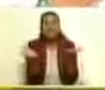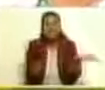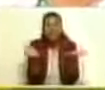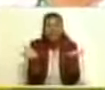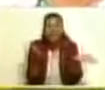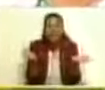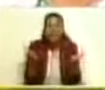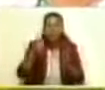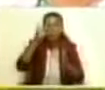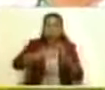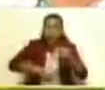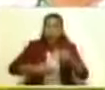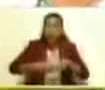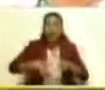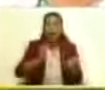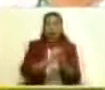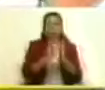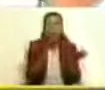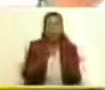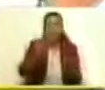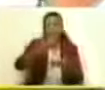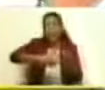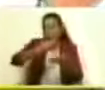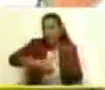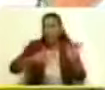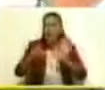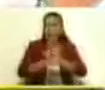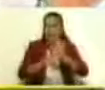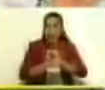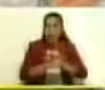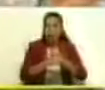servicios de registros y notarías.